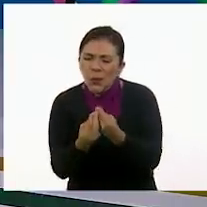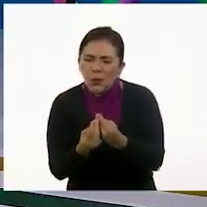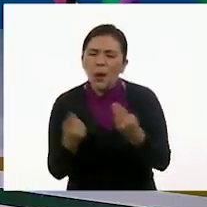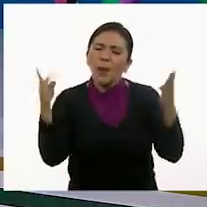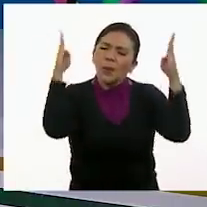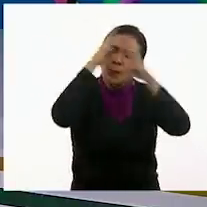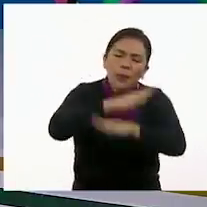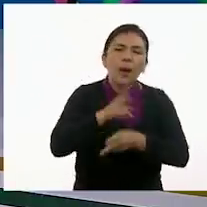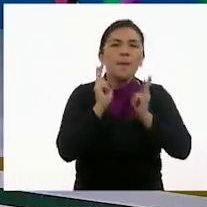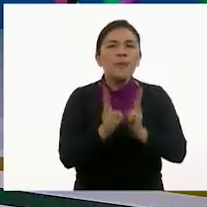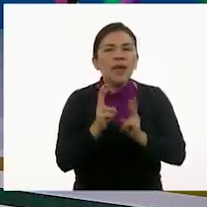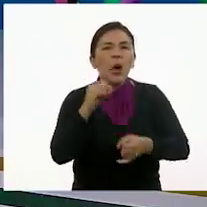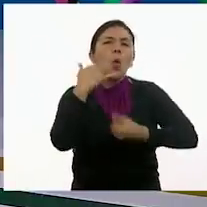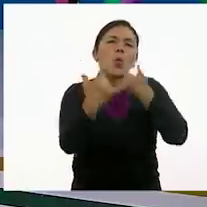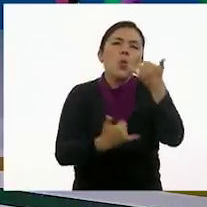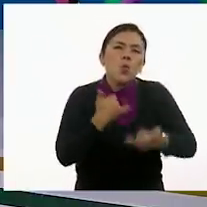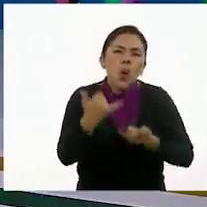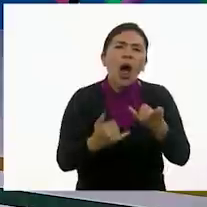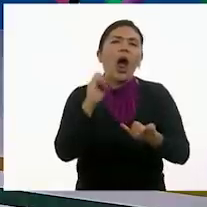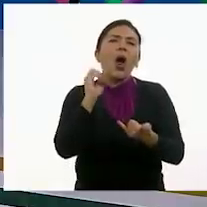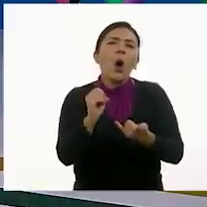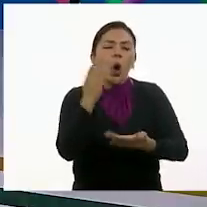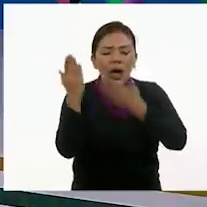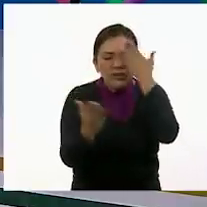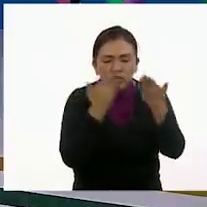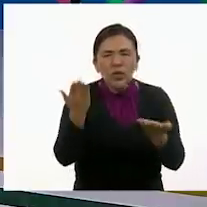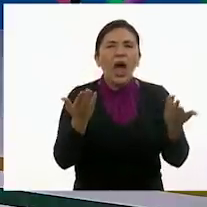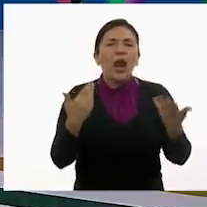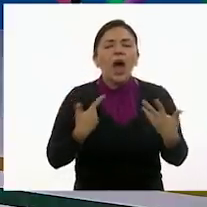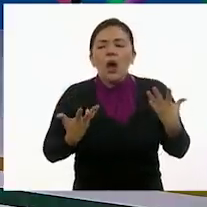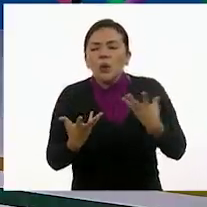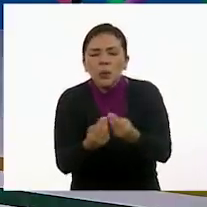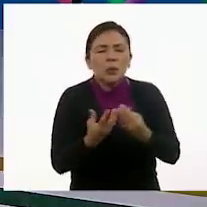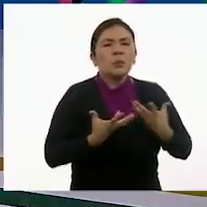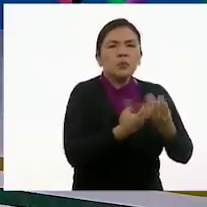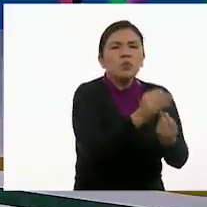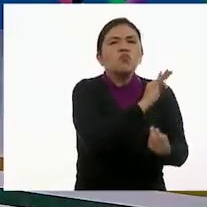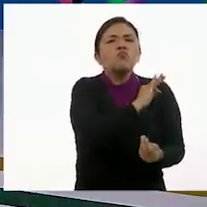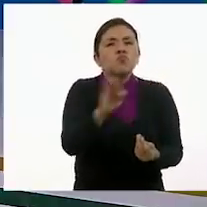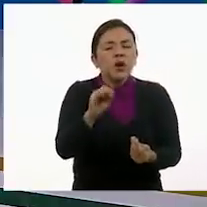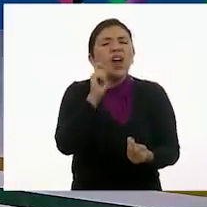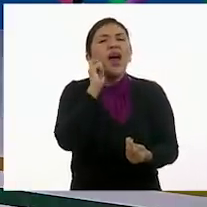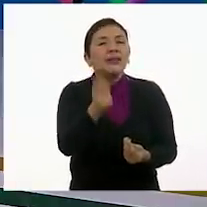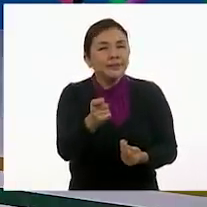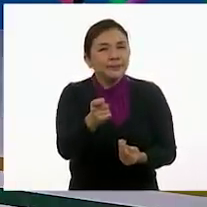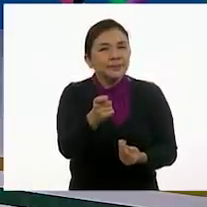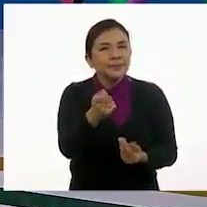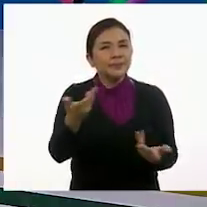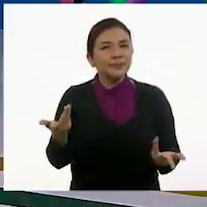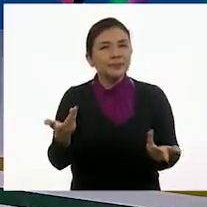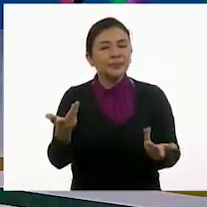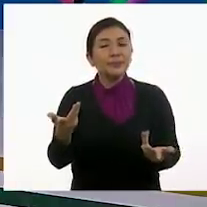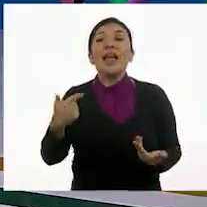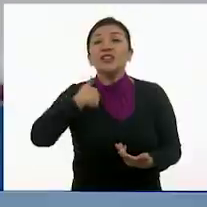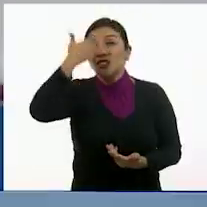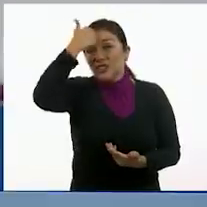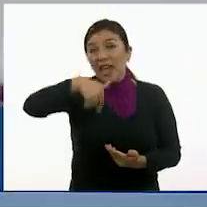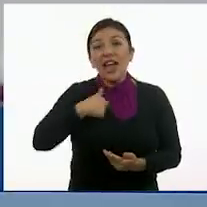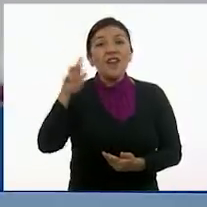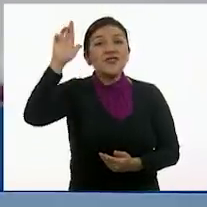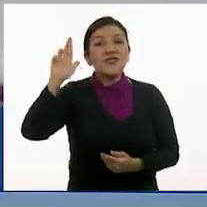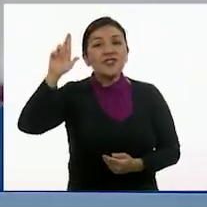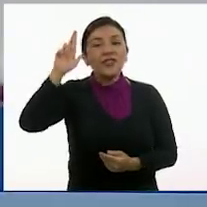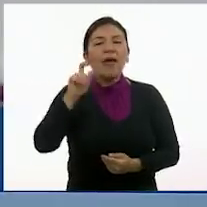para platicar, jugar, estudiar o realizar actividades en común. ¿Hablamos de qué? Yo, esa me la sé